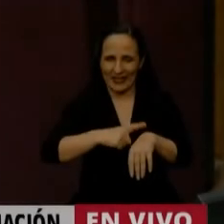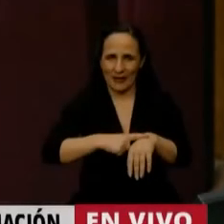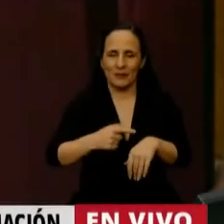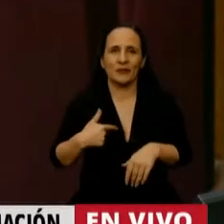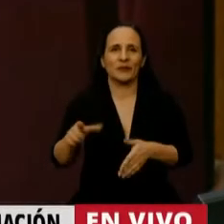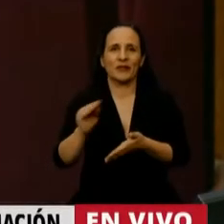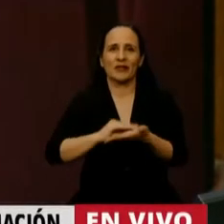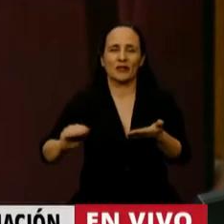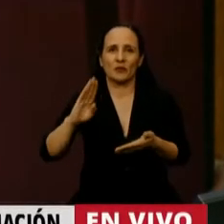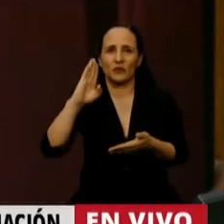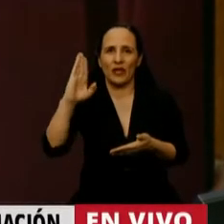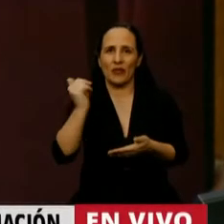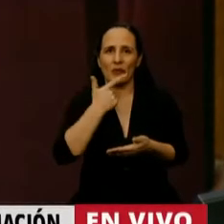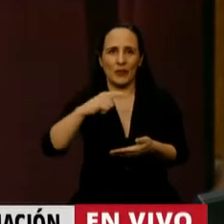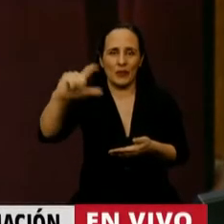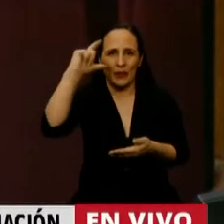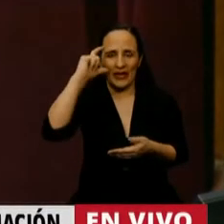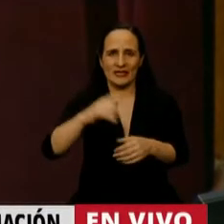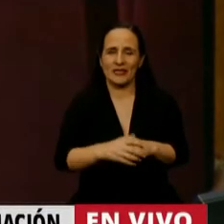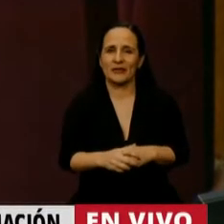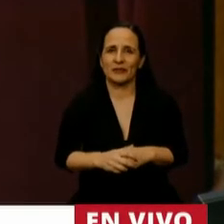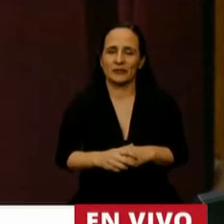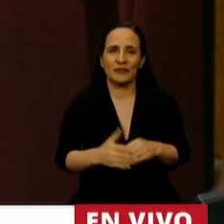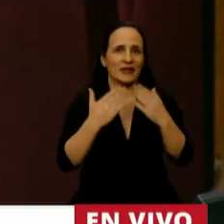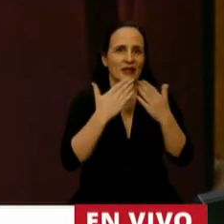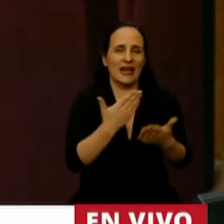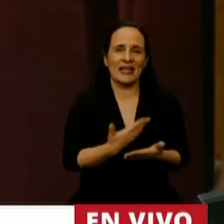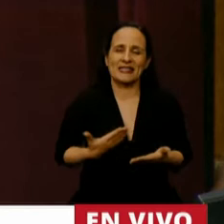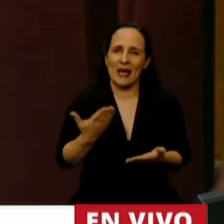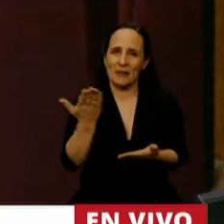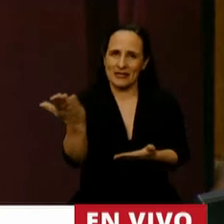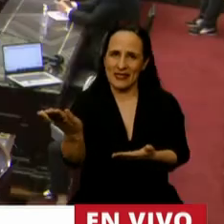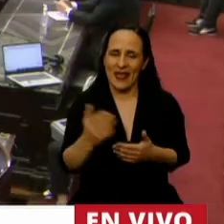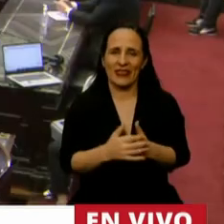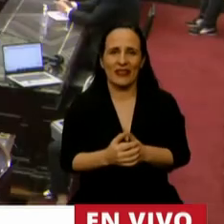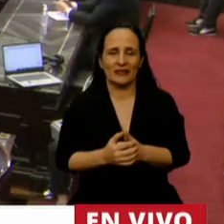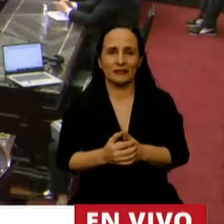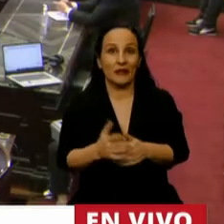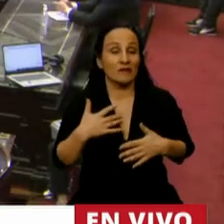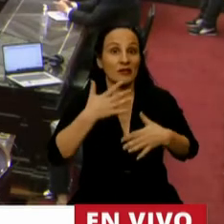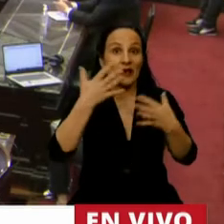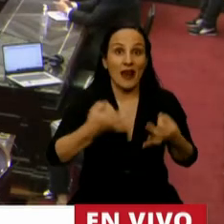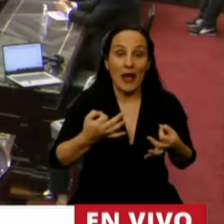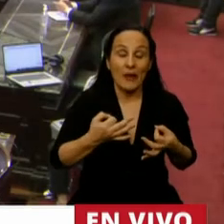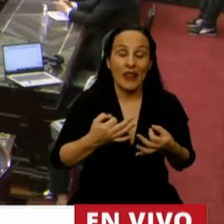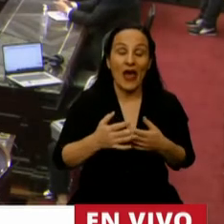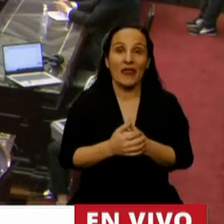Diputado Miguel Basse, en el uso de la palabra. Gracias, presidente. La verdad, presidente, que